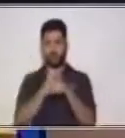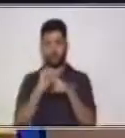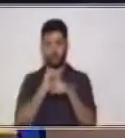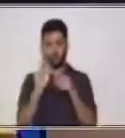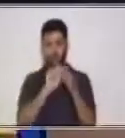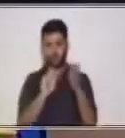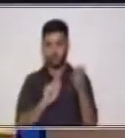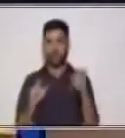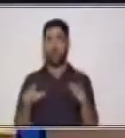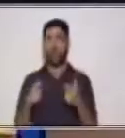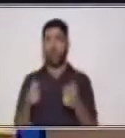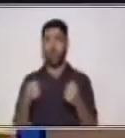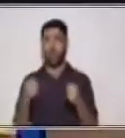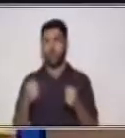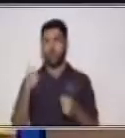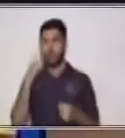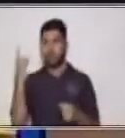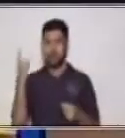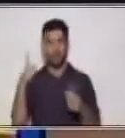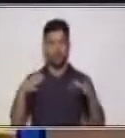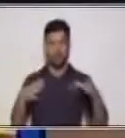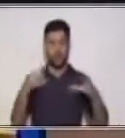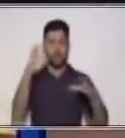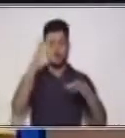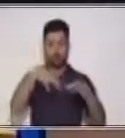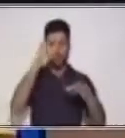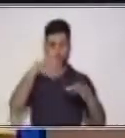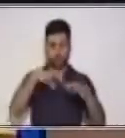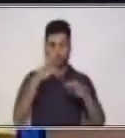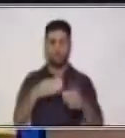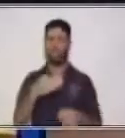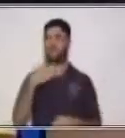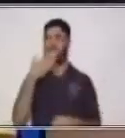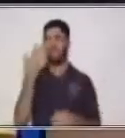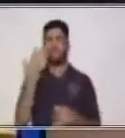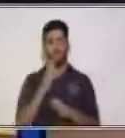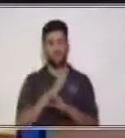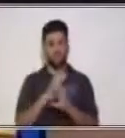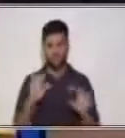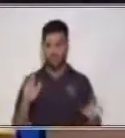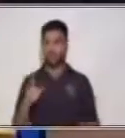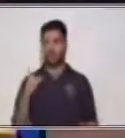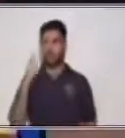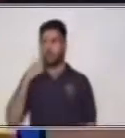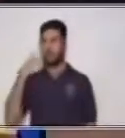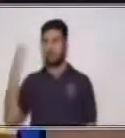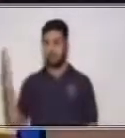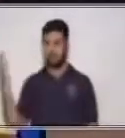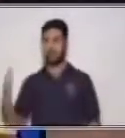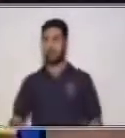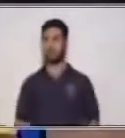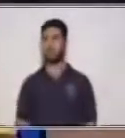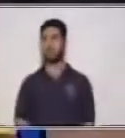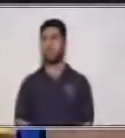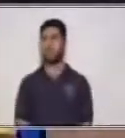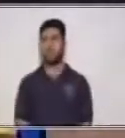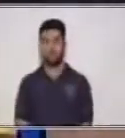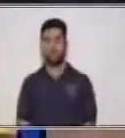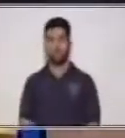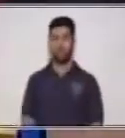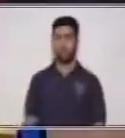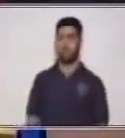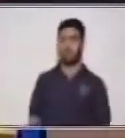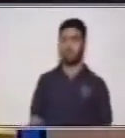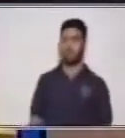de cómo vamos a hacer una alcancía en casa bien sencilla, ¿sí? Unas alcancías de